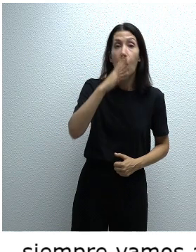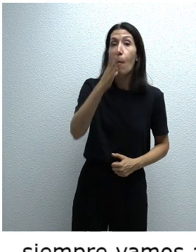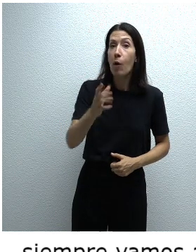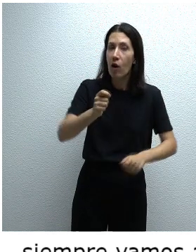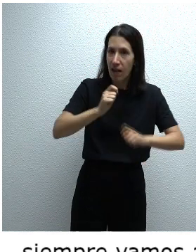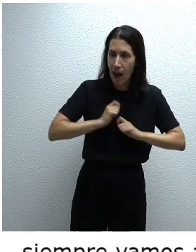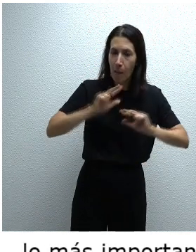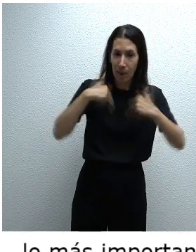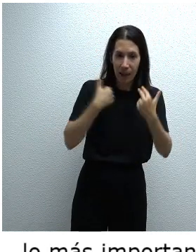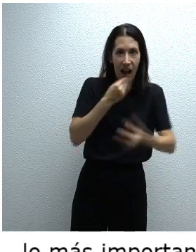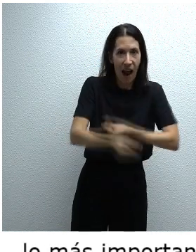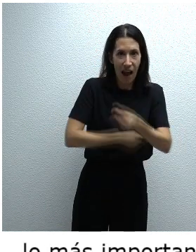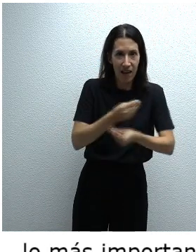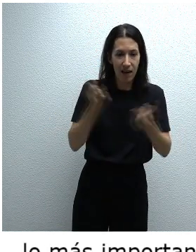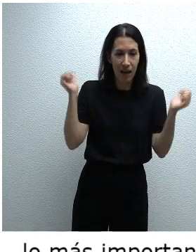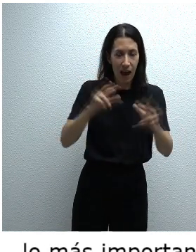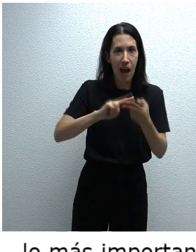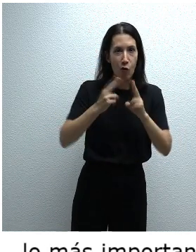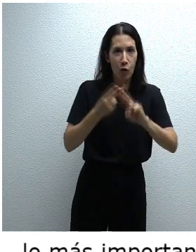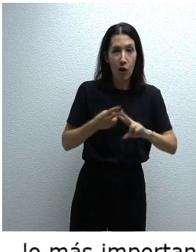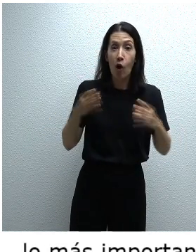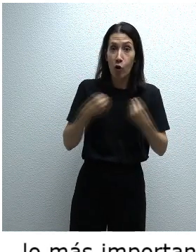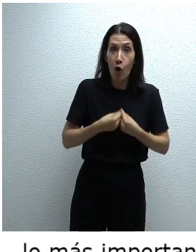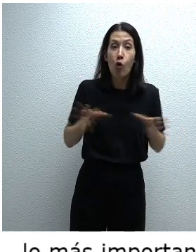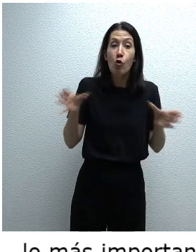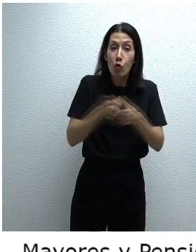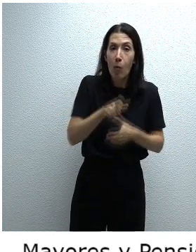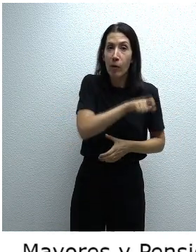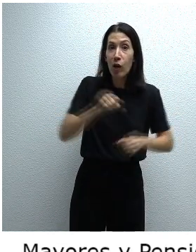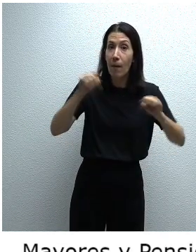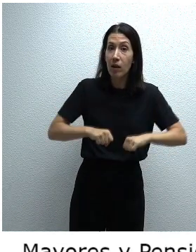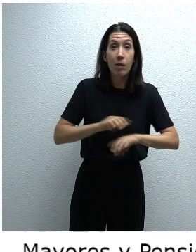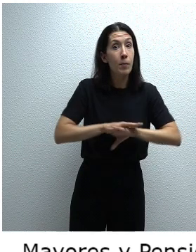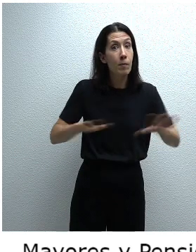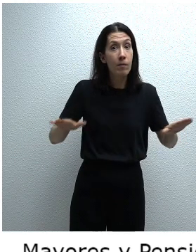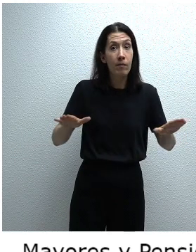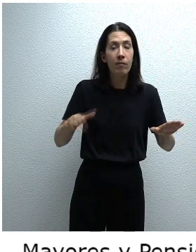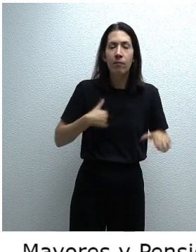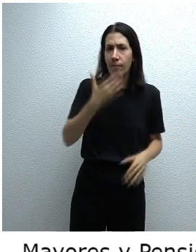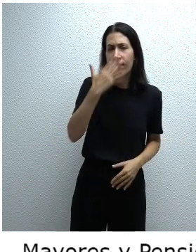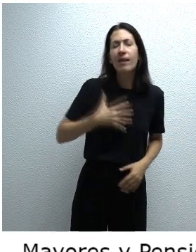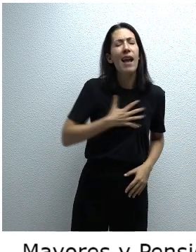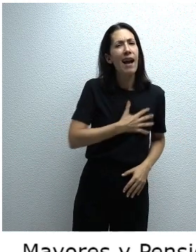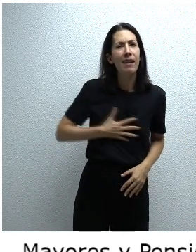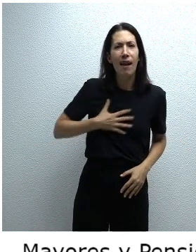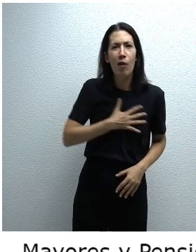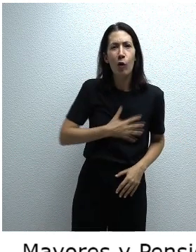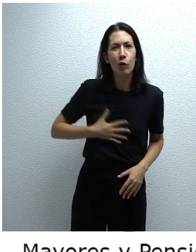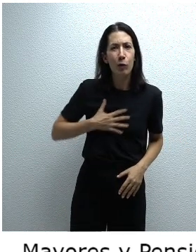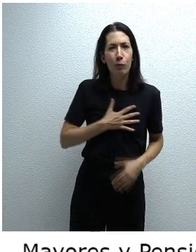el realizar este encuentro con el grupo de personas mayores y nada, estamos encantados